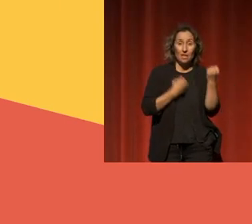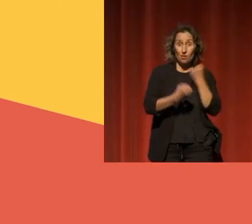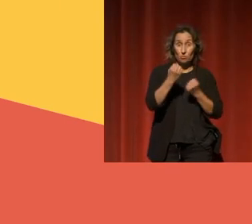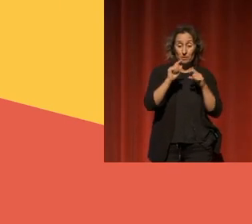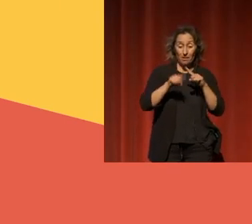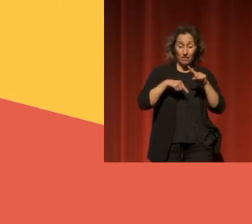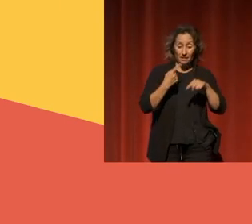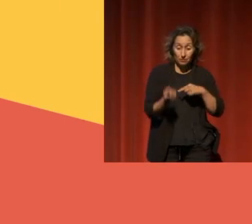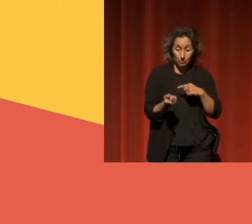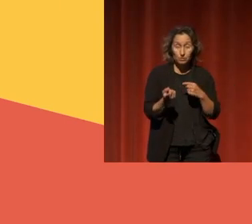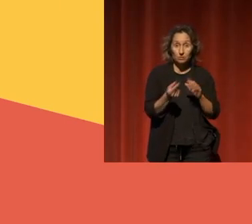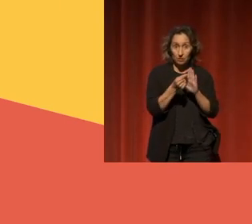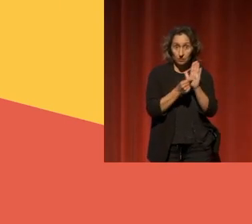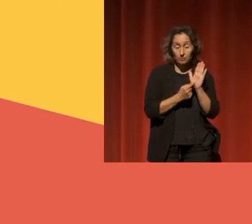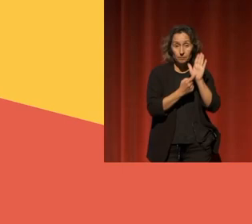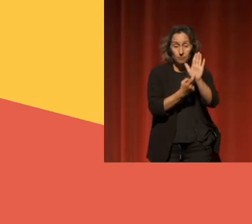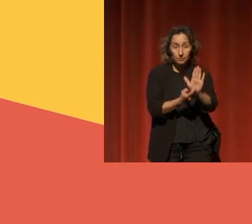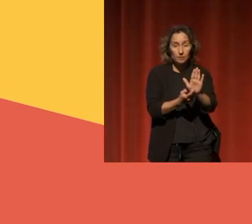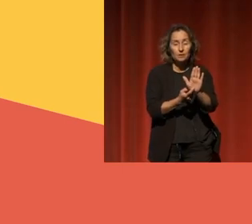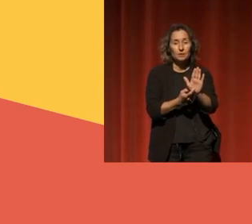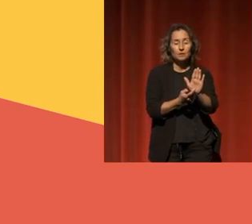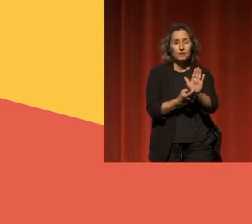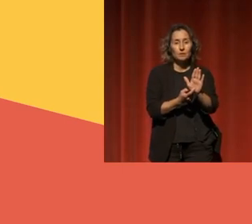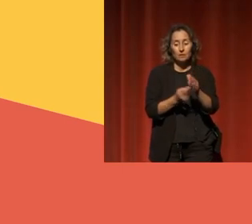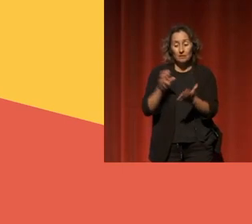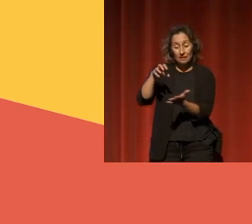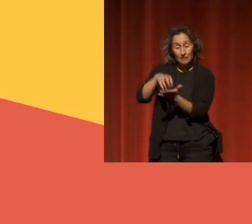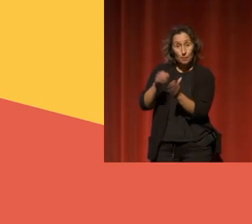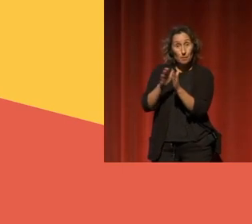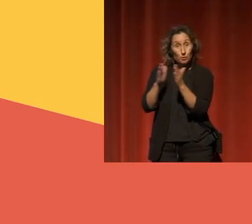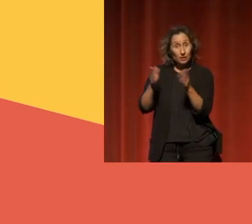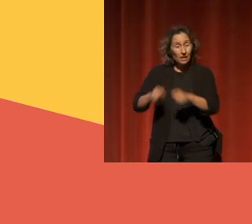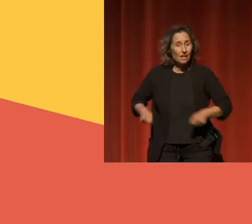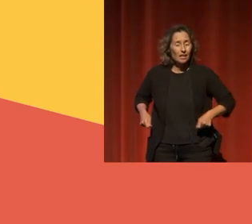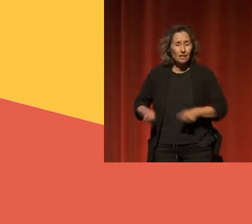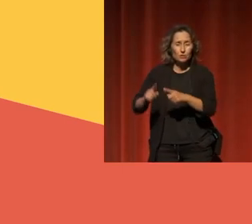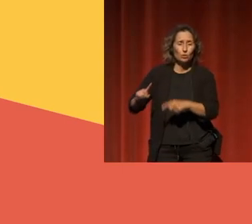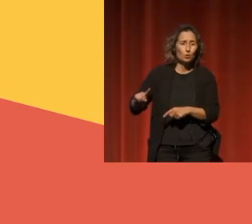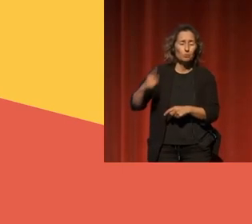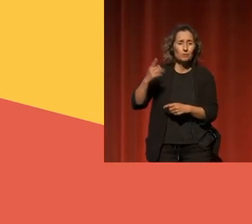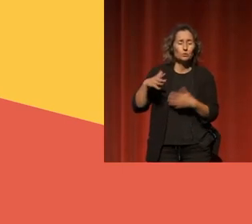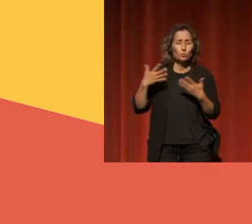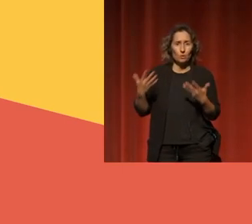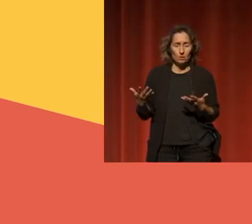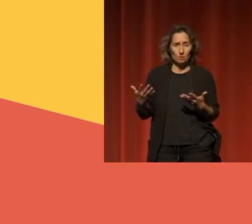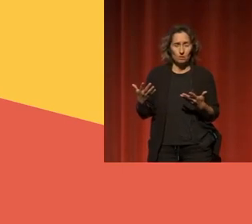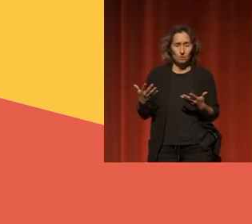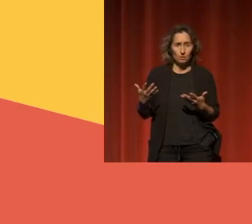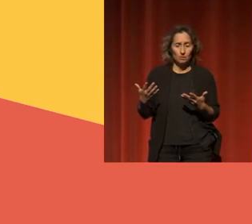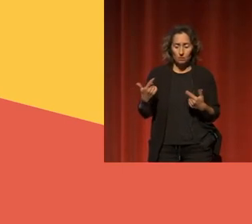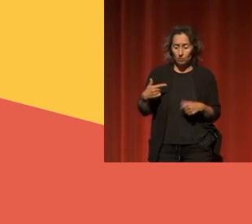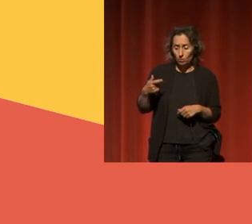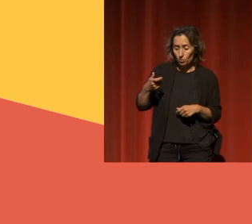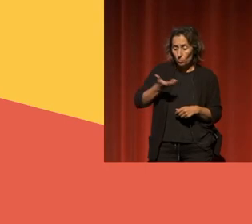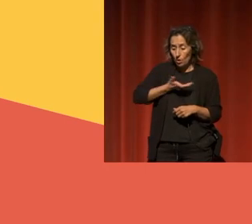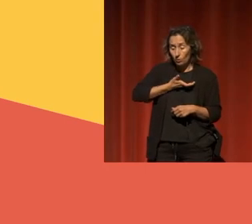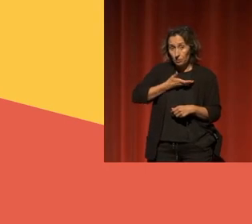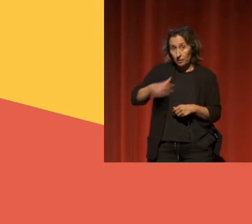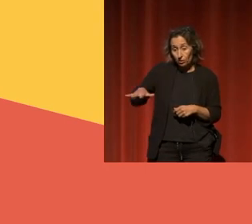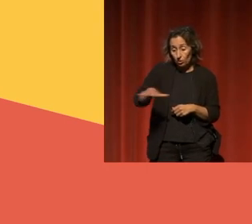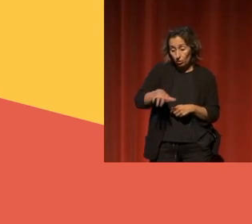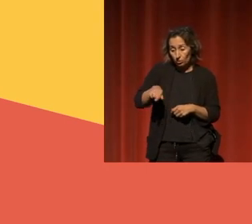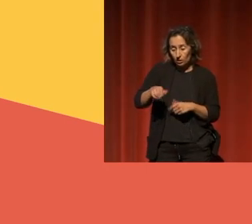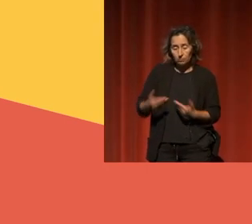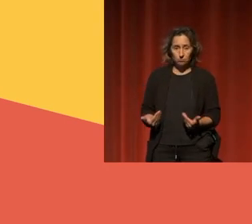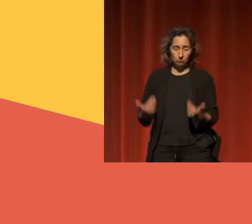observábamos que la mayor parte del gasto en bibliotecas eh la asumen las entidades locales con lo